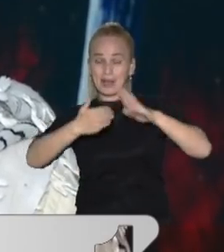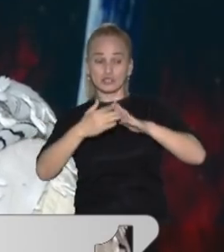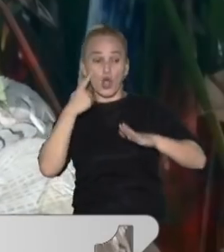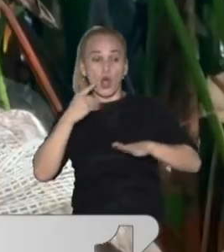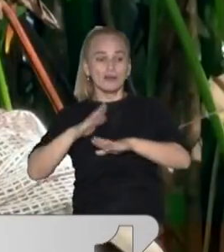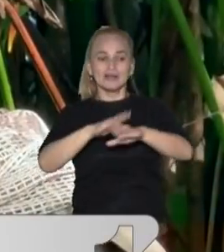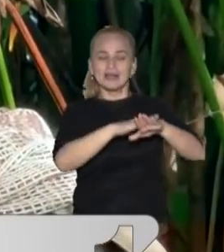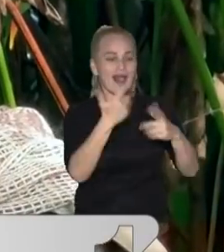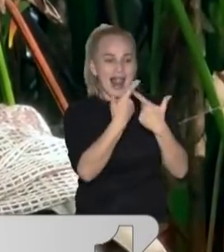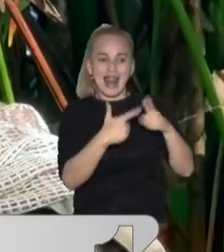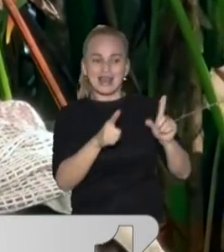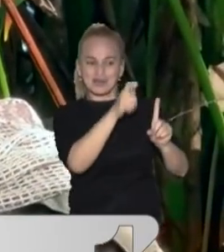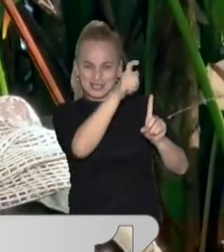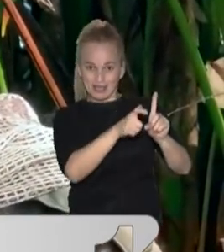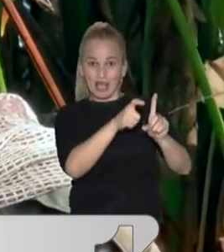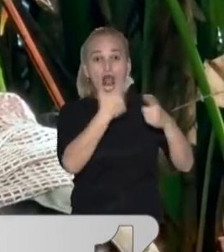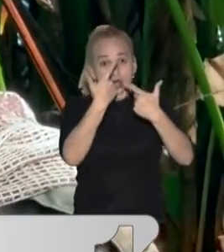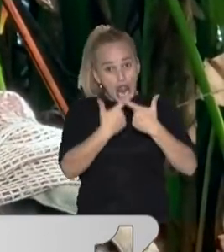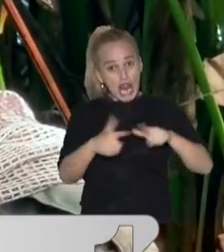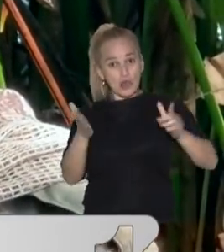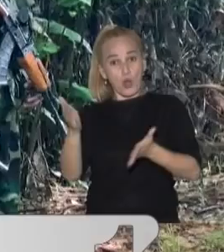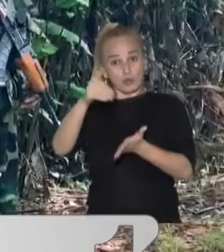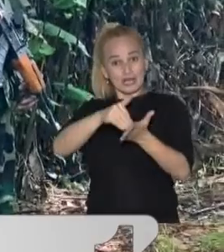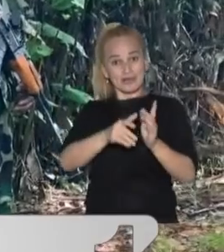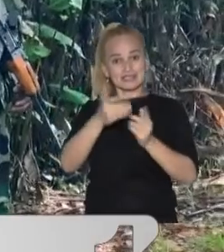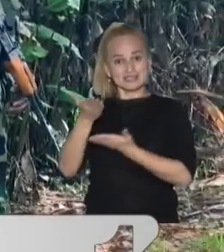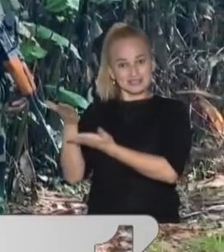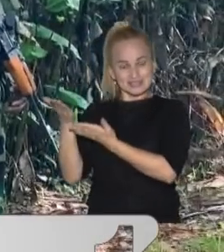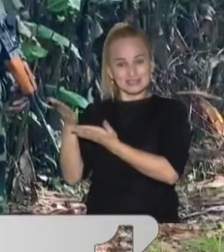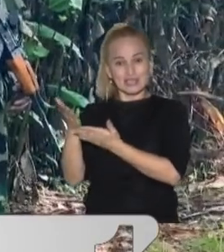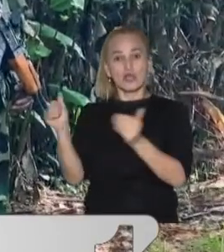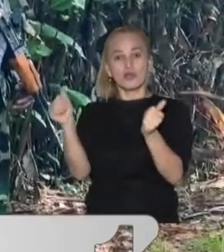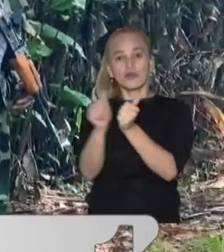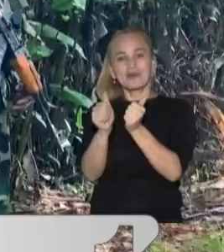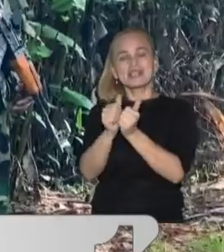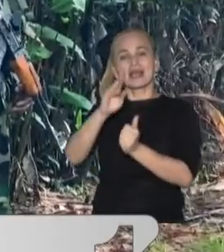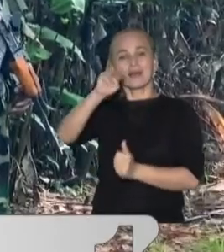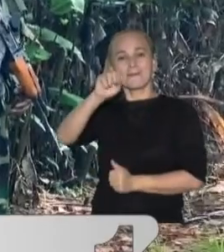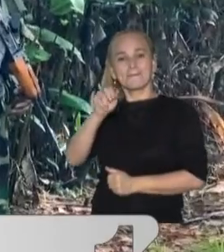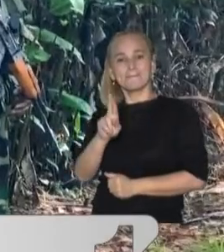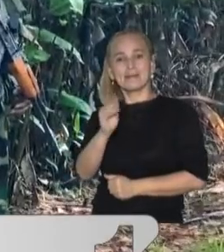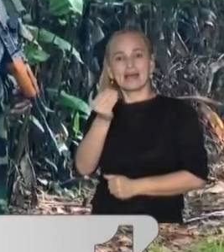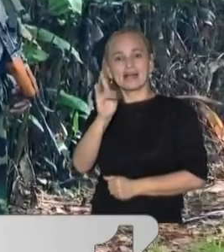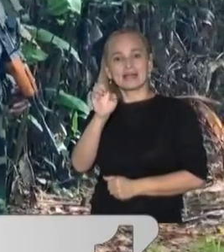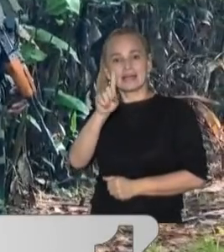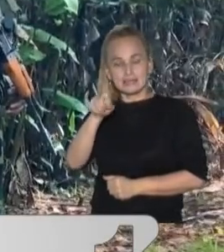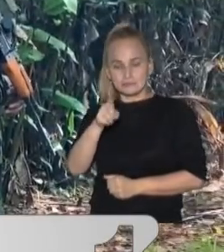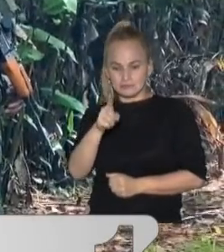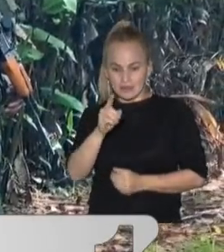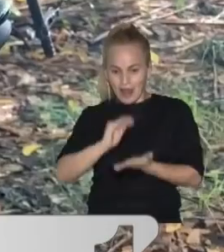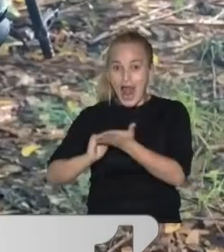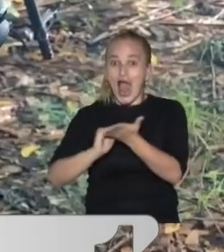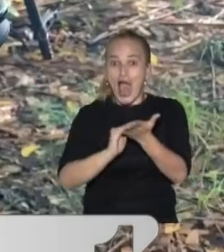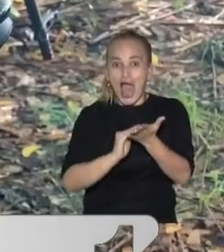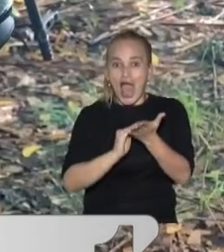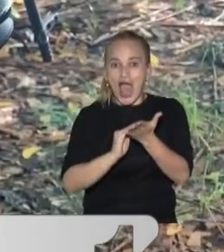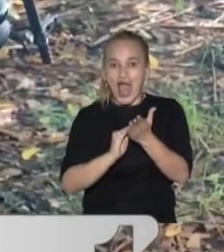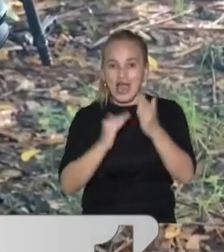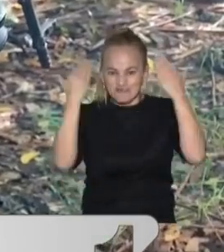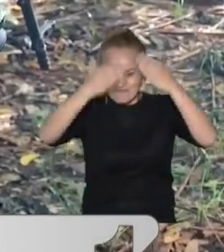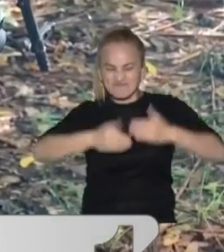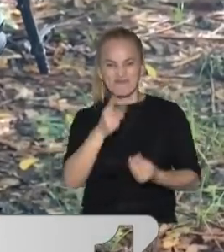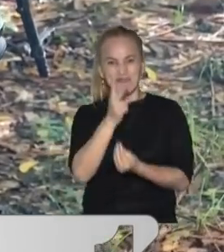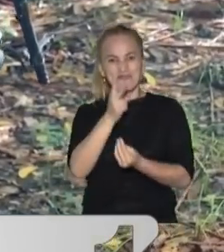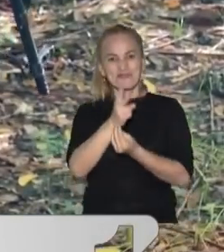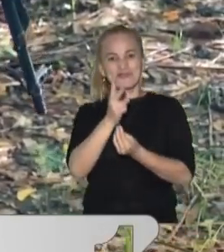libertad inmediata. Al recuperar la libertad, Santrich y su aliado Iván Márquez se armaron y en septiembre de 2019 anunciaron